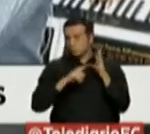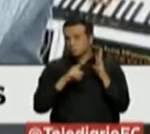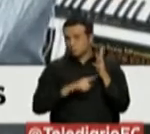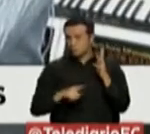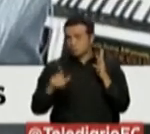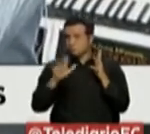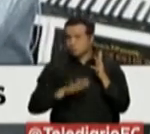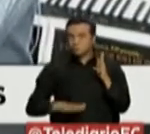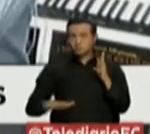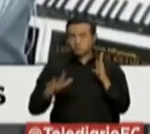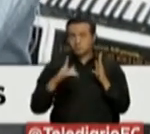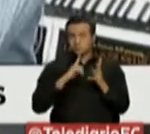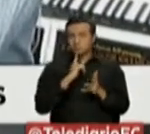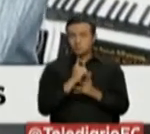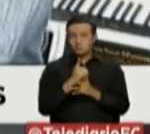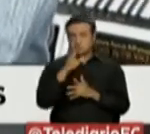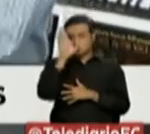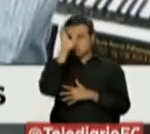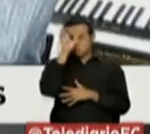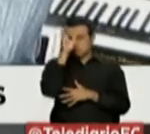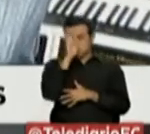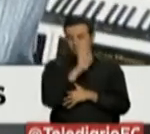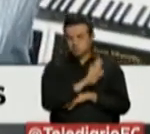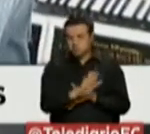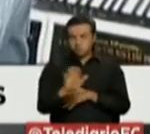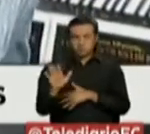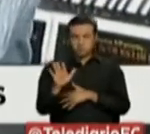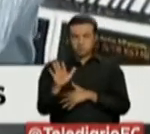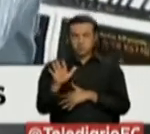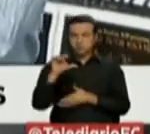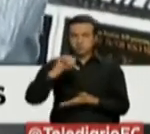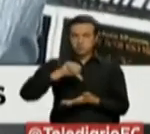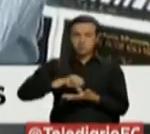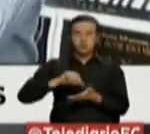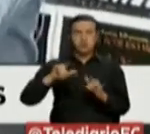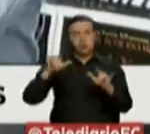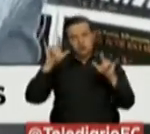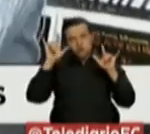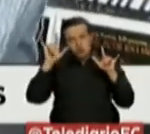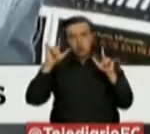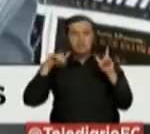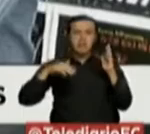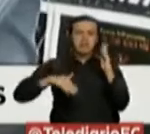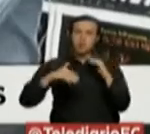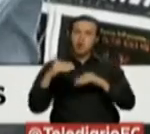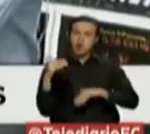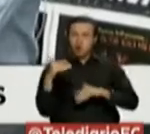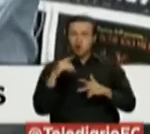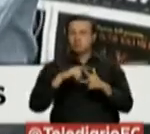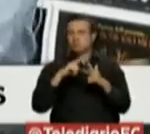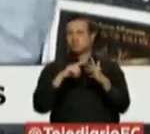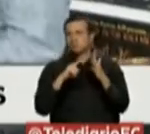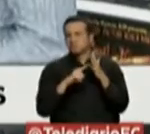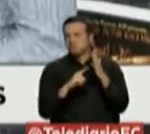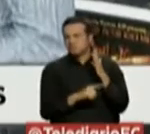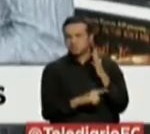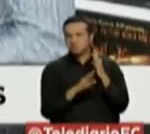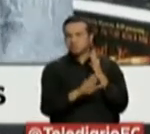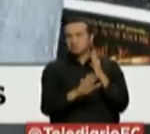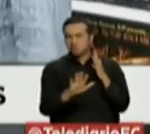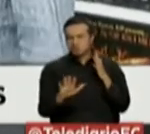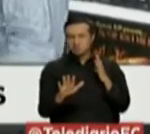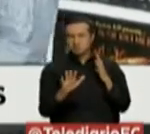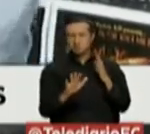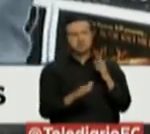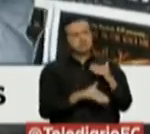otros espacios para estas culturas urbanas, el rock, el hip hop. Hemos trabajado con ellos